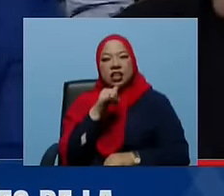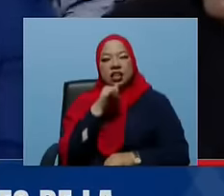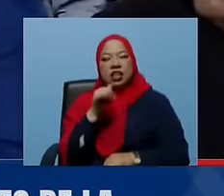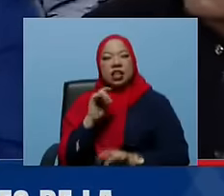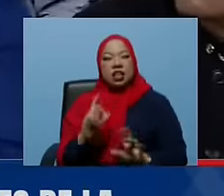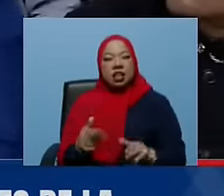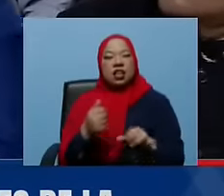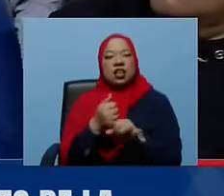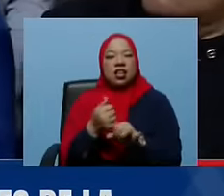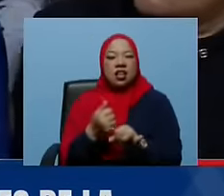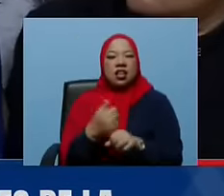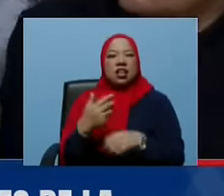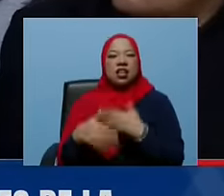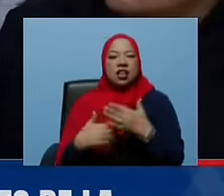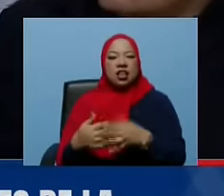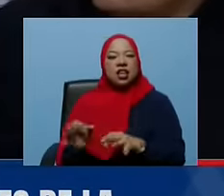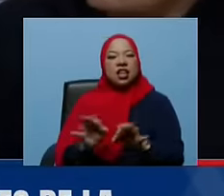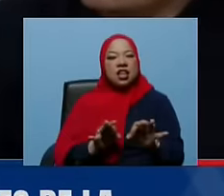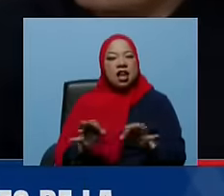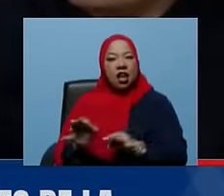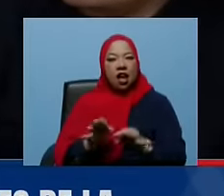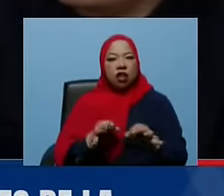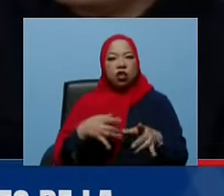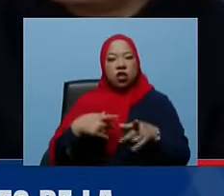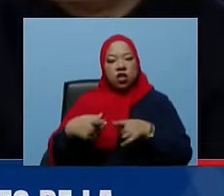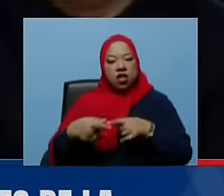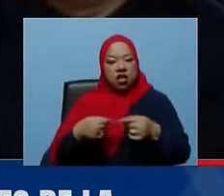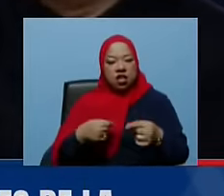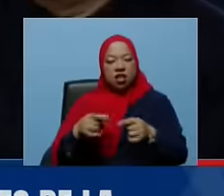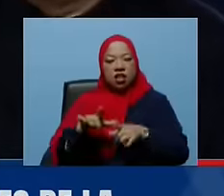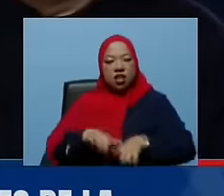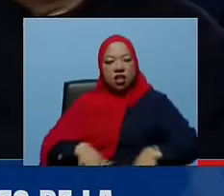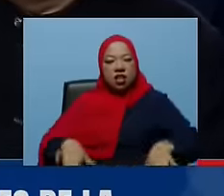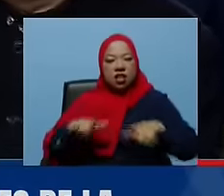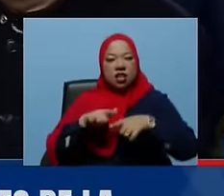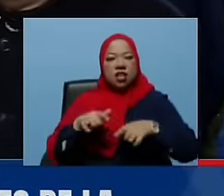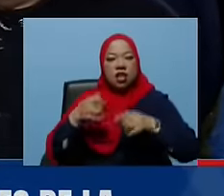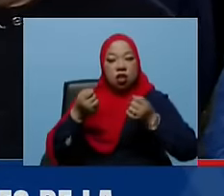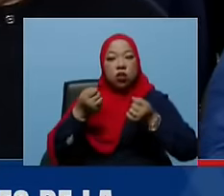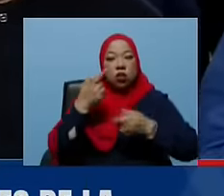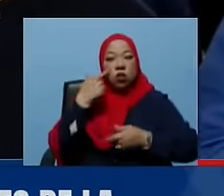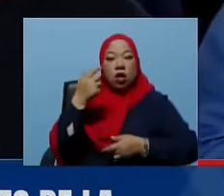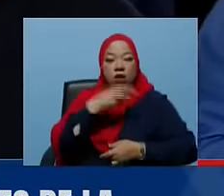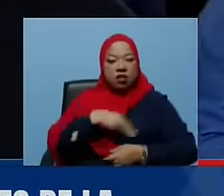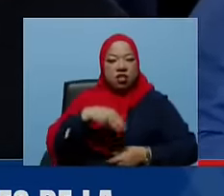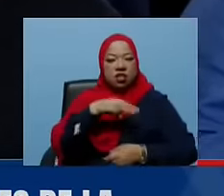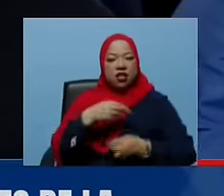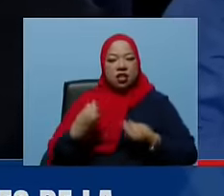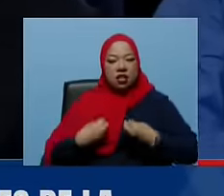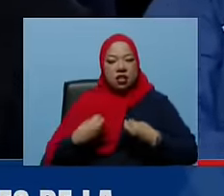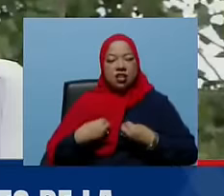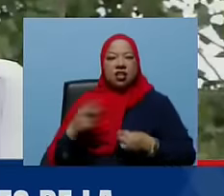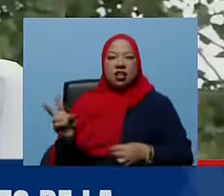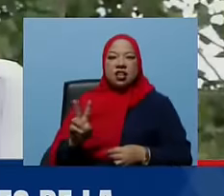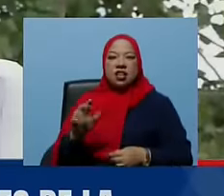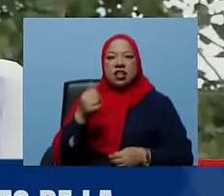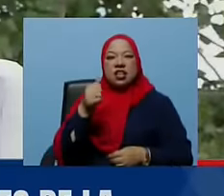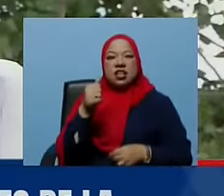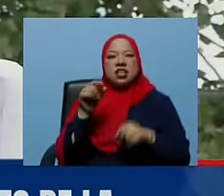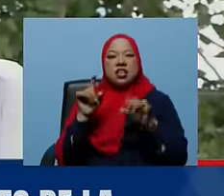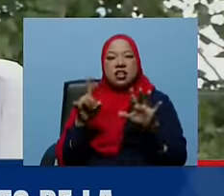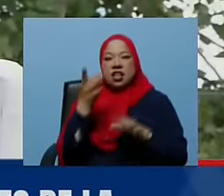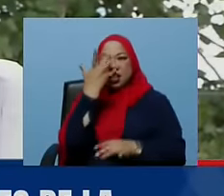lanzó en el Teatro Teresa Carreño, en la Sala Río Reina, la gran misión Viva Venezuela, el 16 de